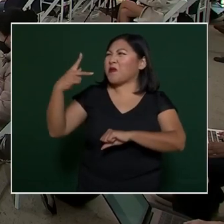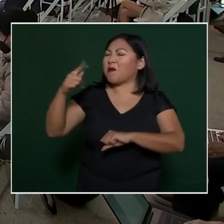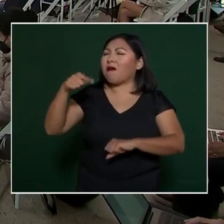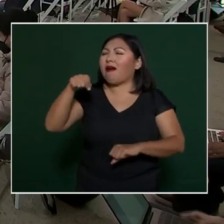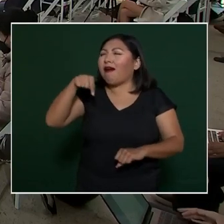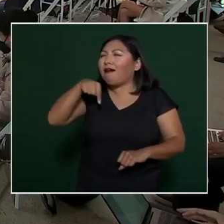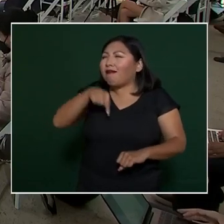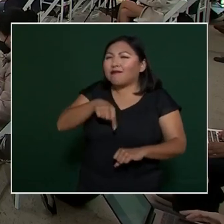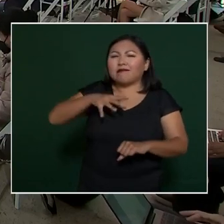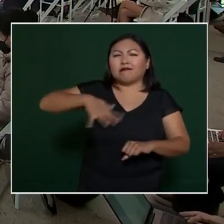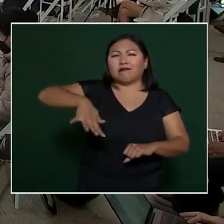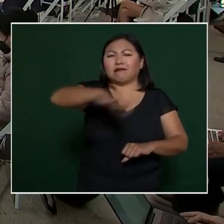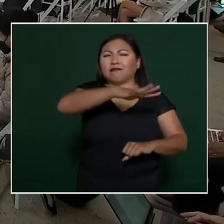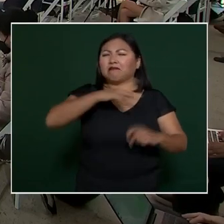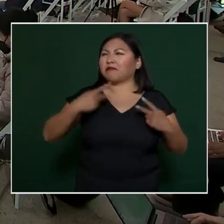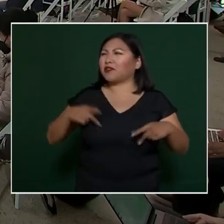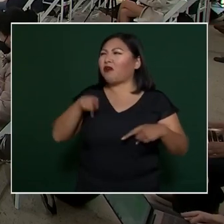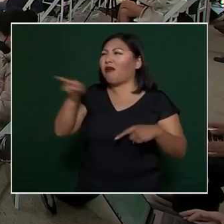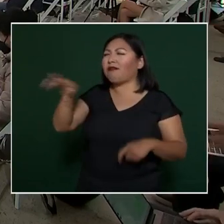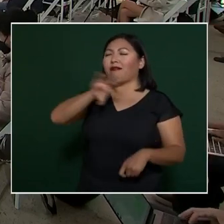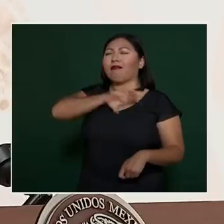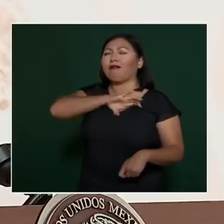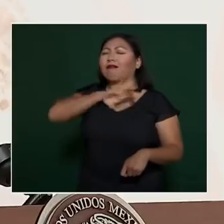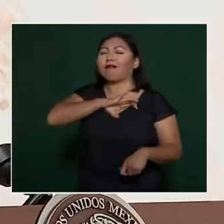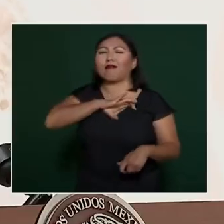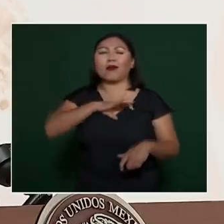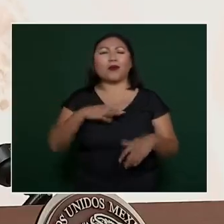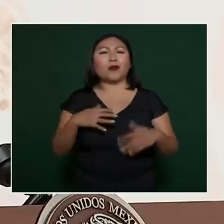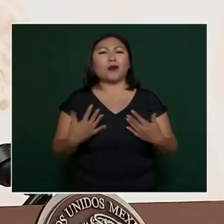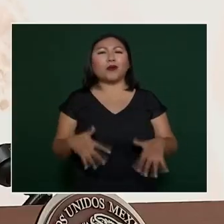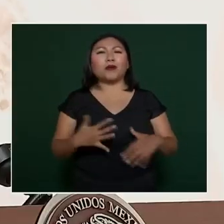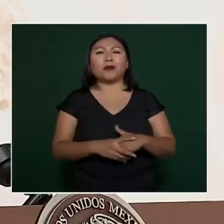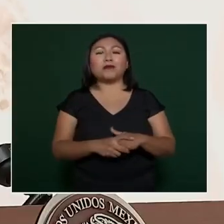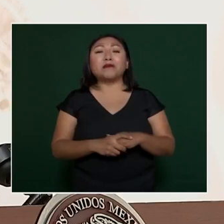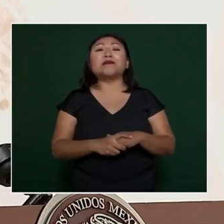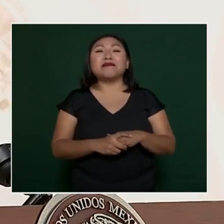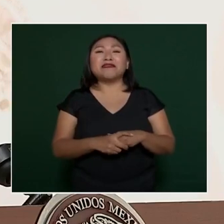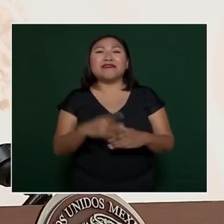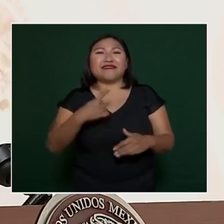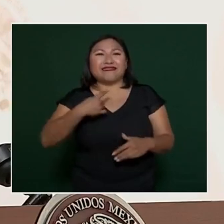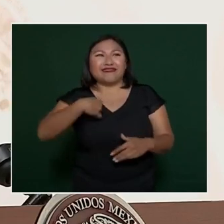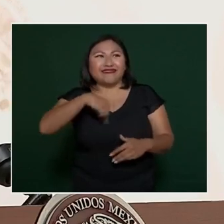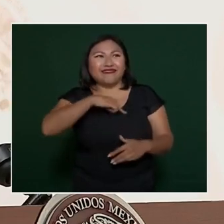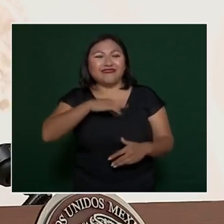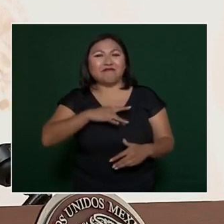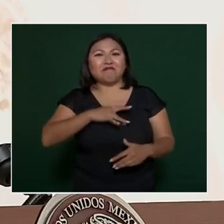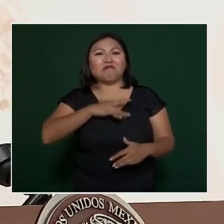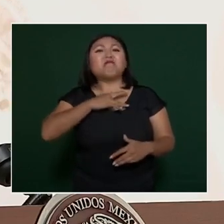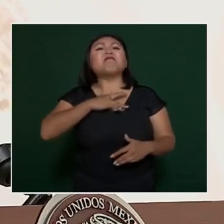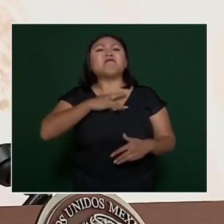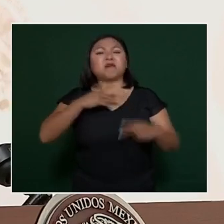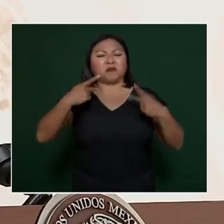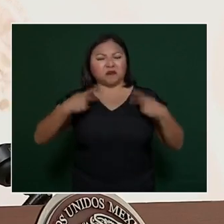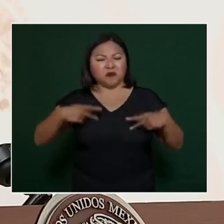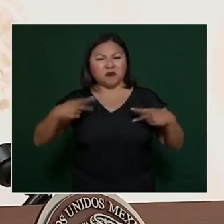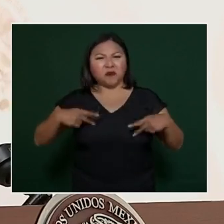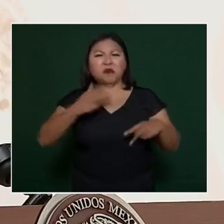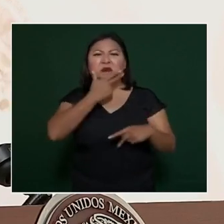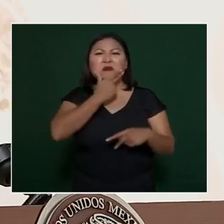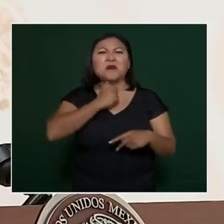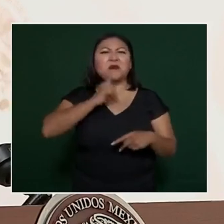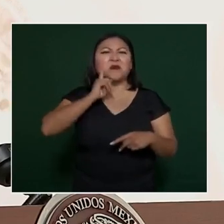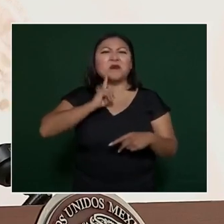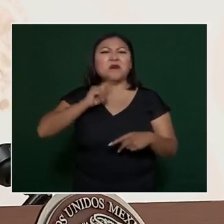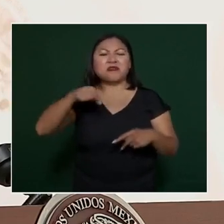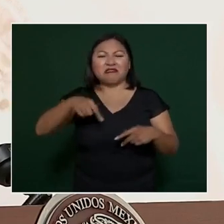el amanecer sin duda Pues nos encuentra de plem es en Baja California estamos todos baja californianos sumamente contentos de